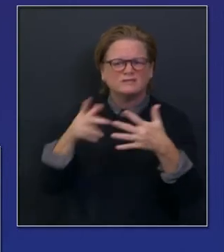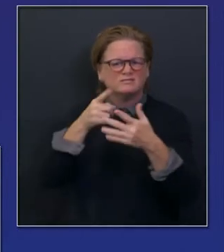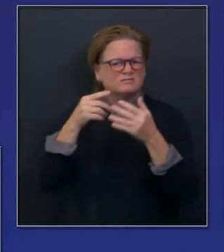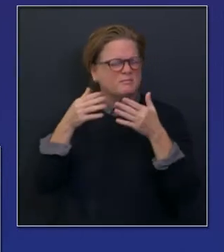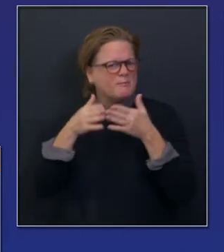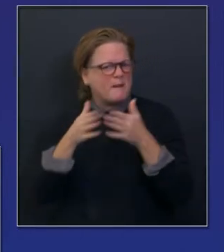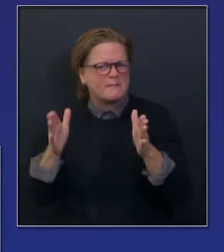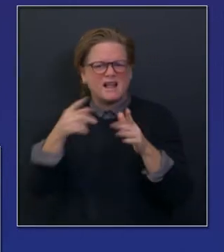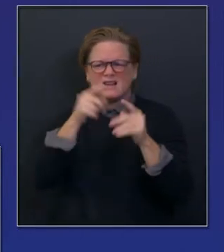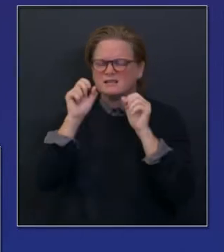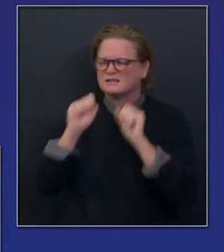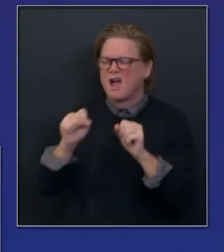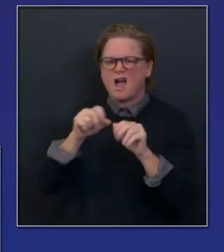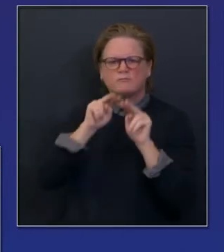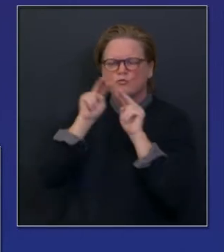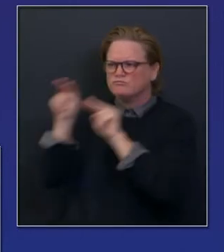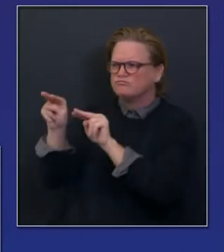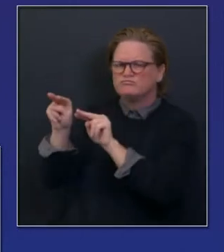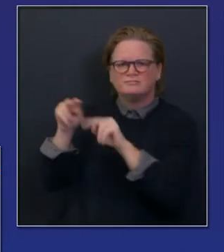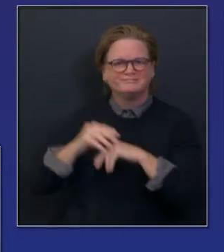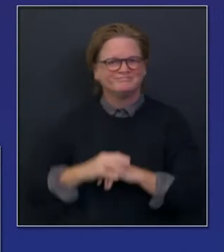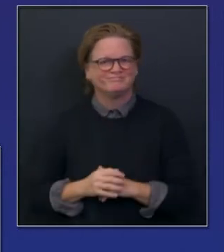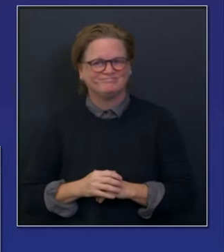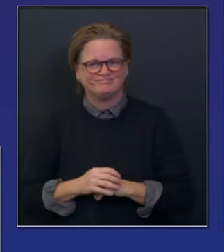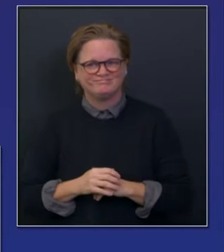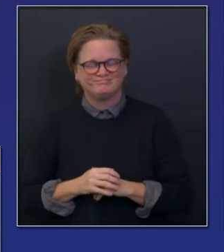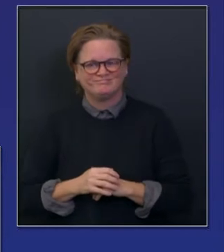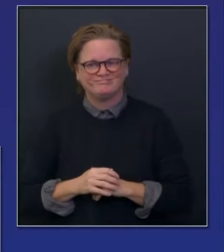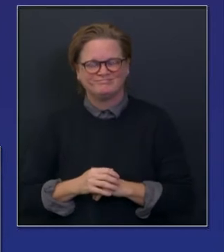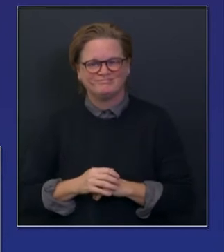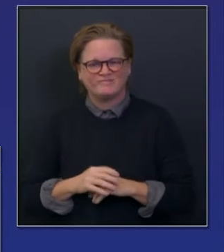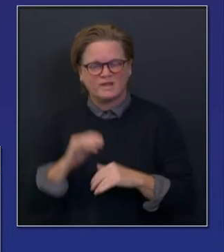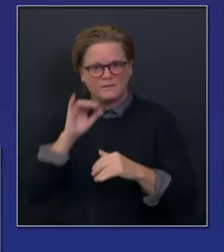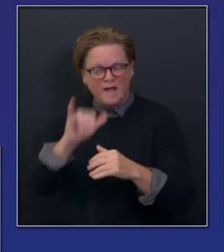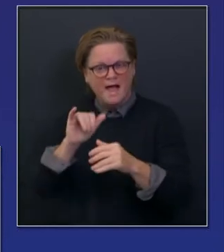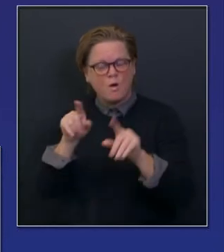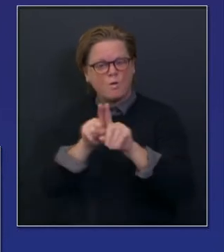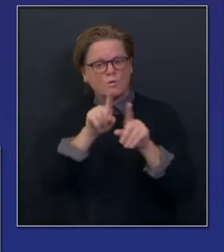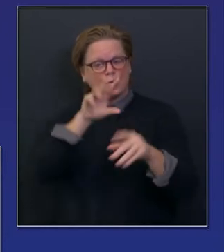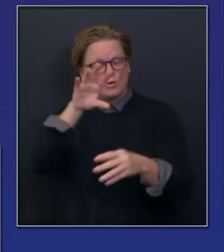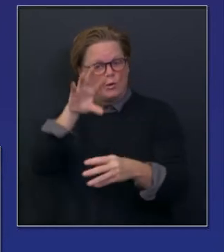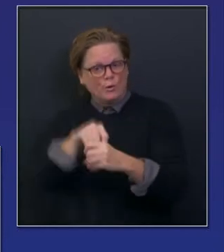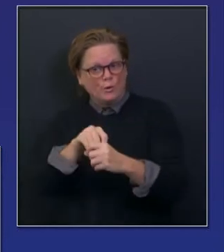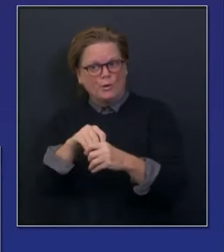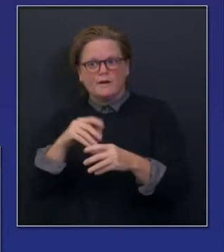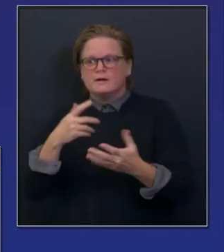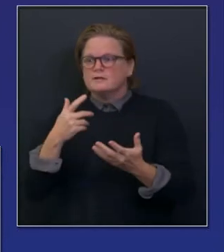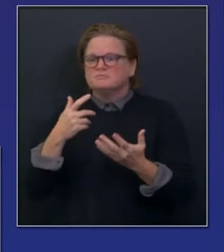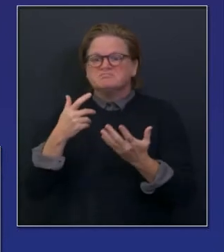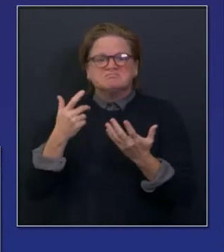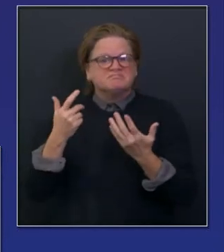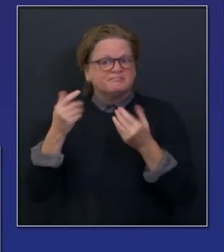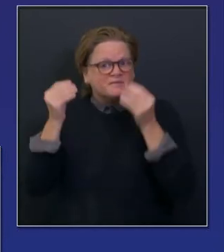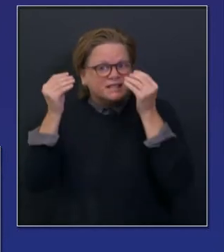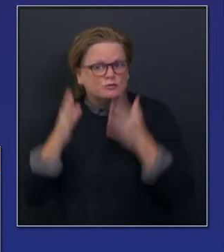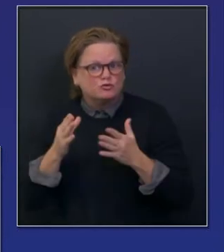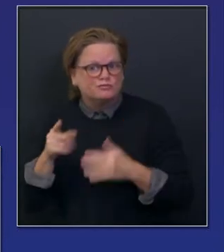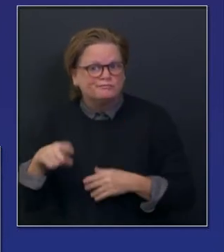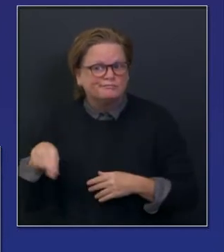mañana será una de muchas que se llevarán a cabo hablando de esta fase 1B, 8 millones de personas hablando en torno